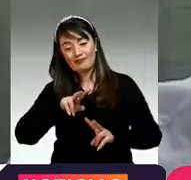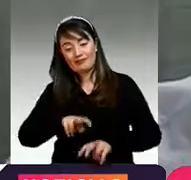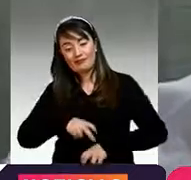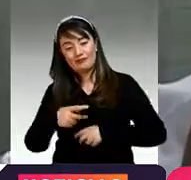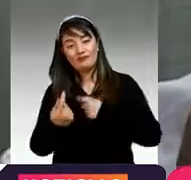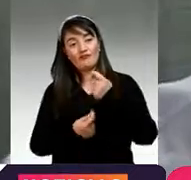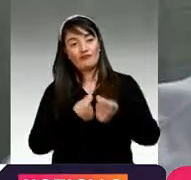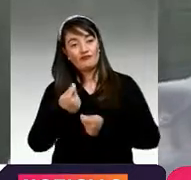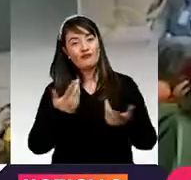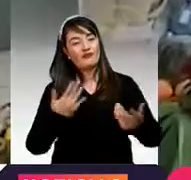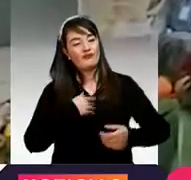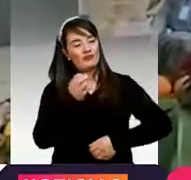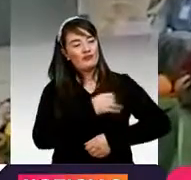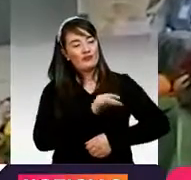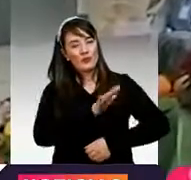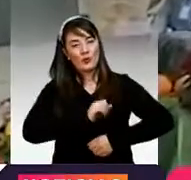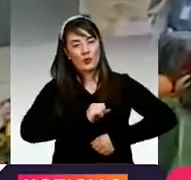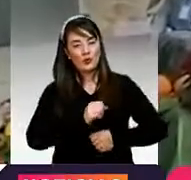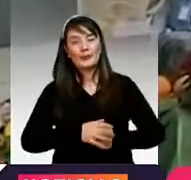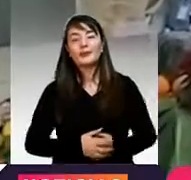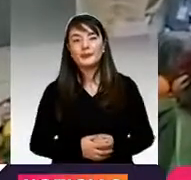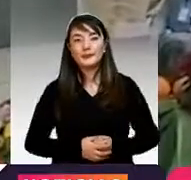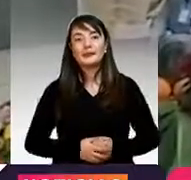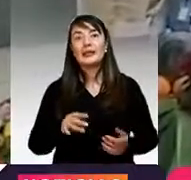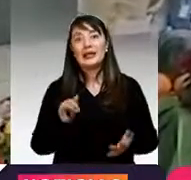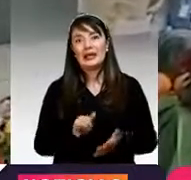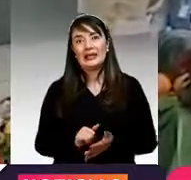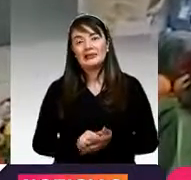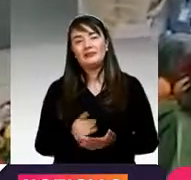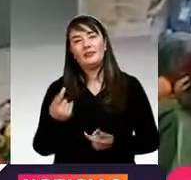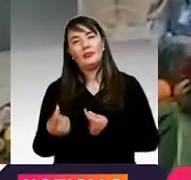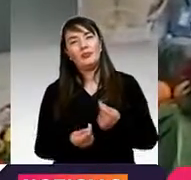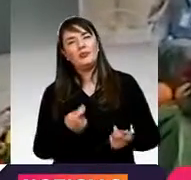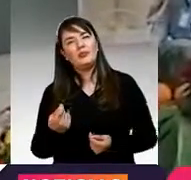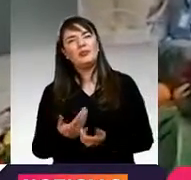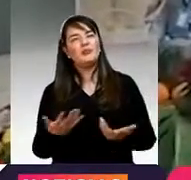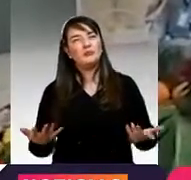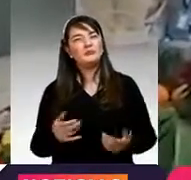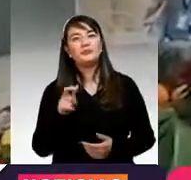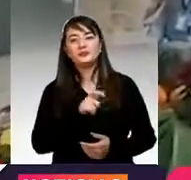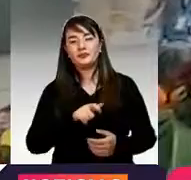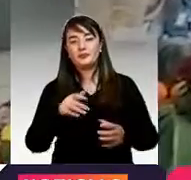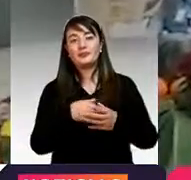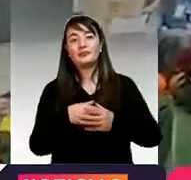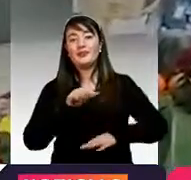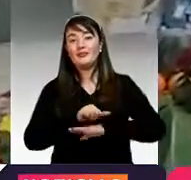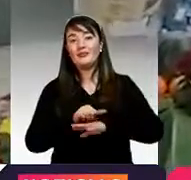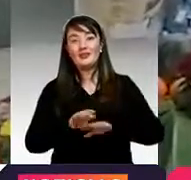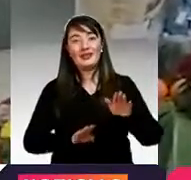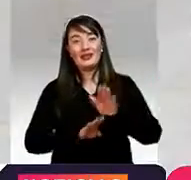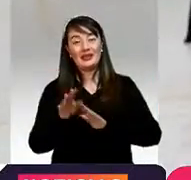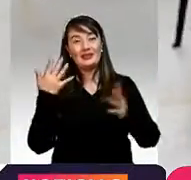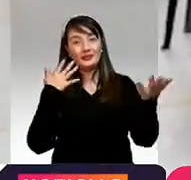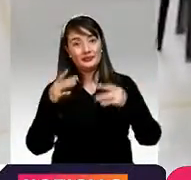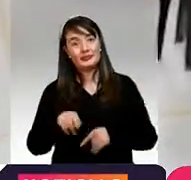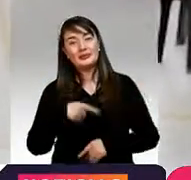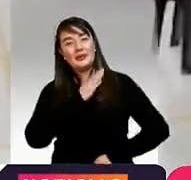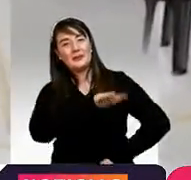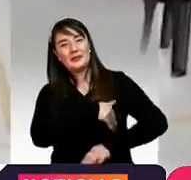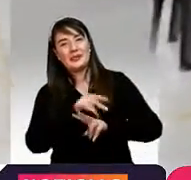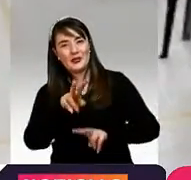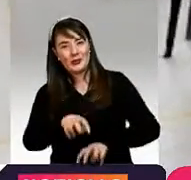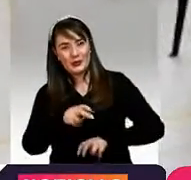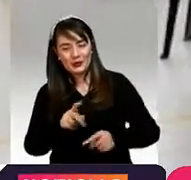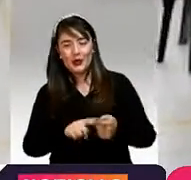la Central de Abasto de Bogotá. En estas ruedas de negocio participan la Agencia de Desarrollo Rural, el Ministerio de Agricultura y